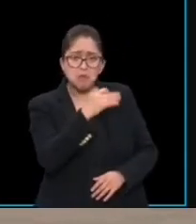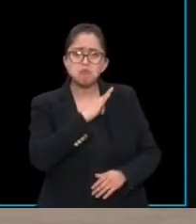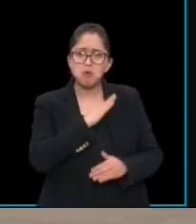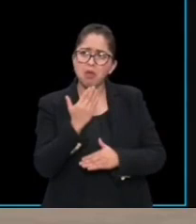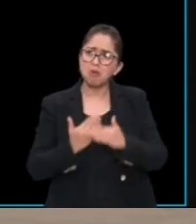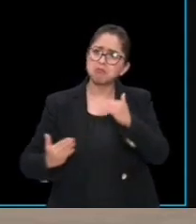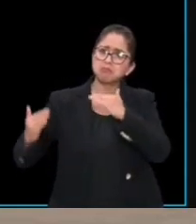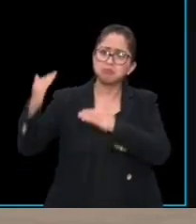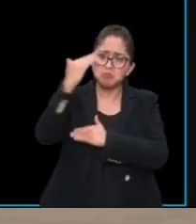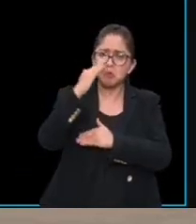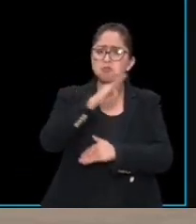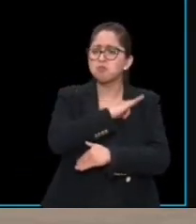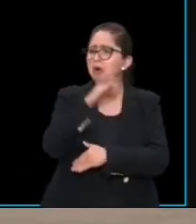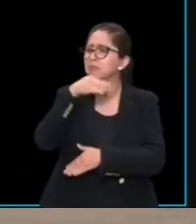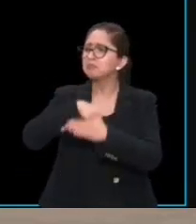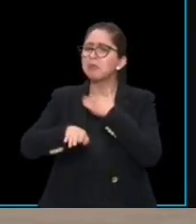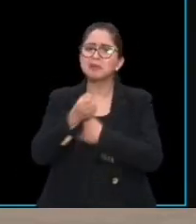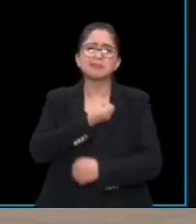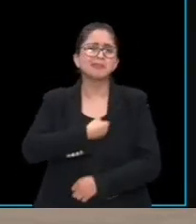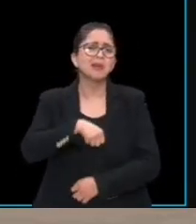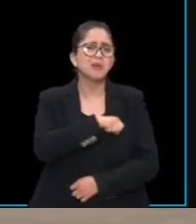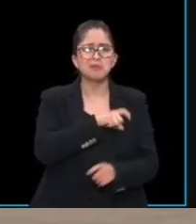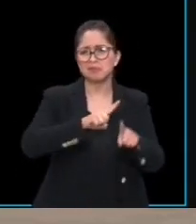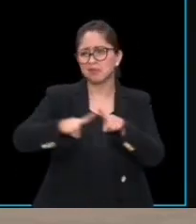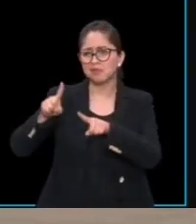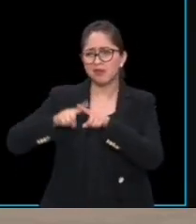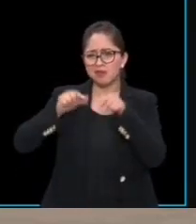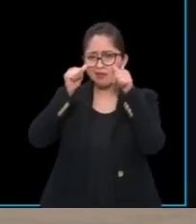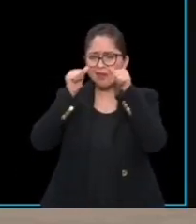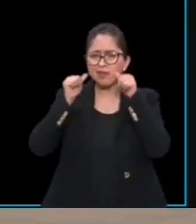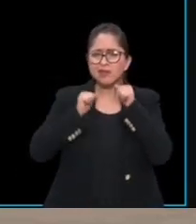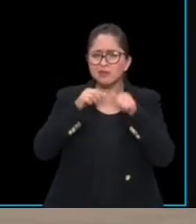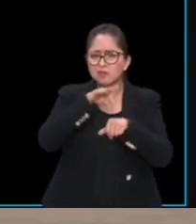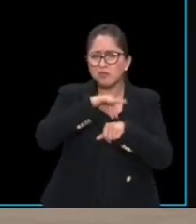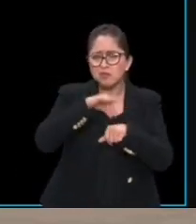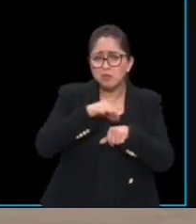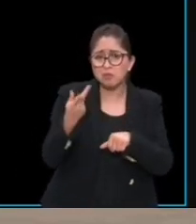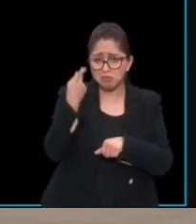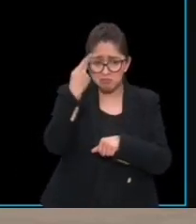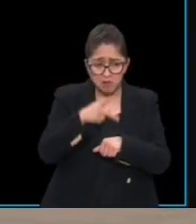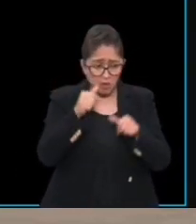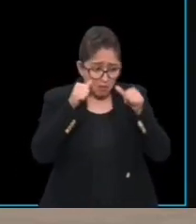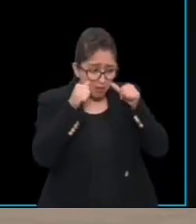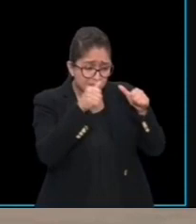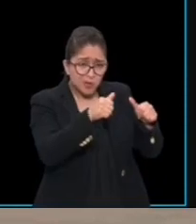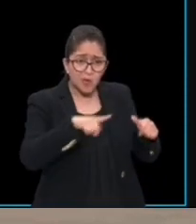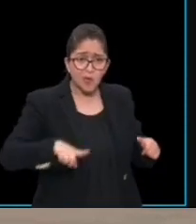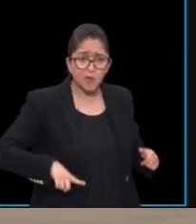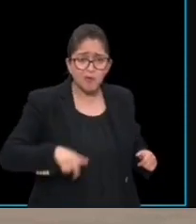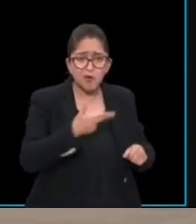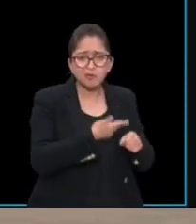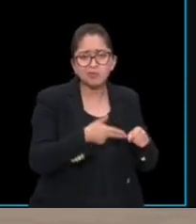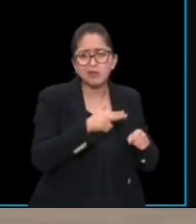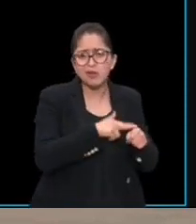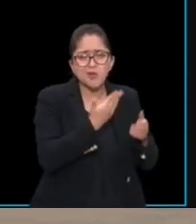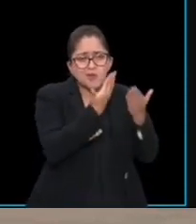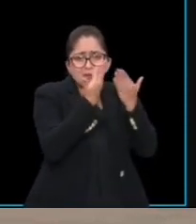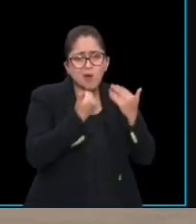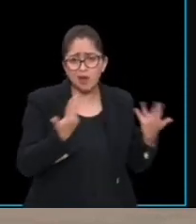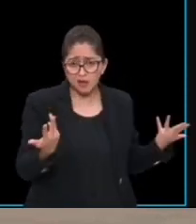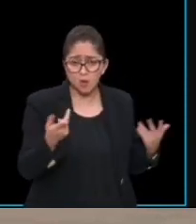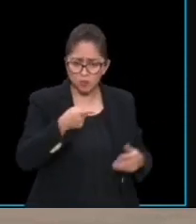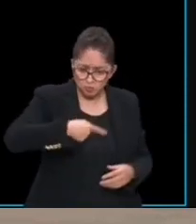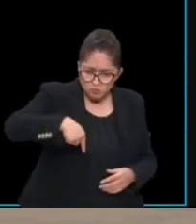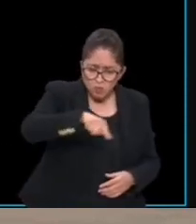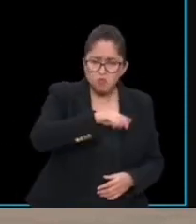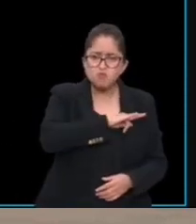a la salud, puedes tener acceso a un montón de servicios que no están disponibles para el sector público. Creo que nosotros tenemos que decidir qué país queremos